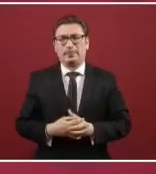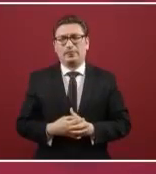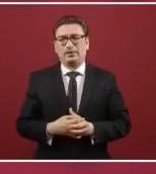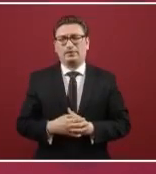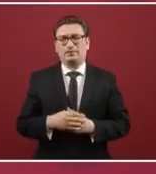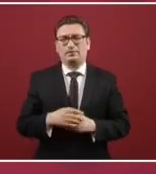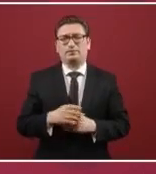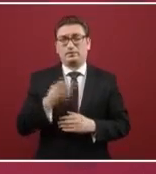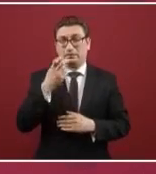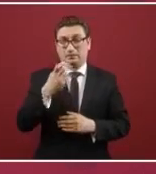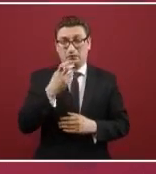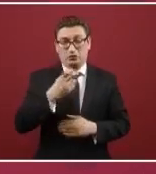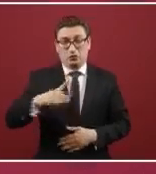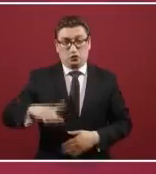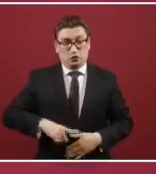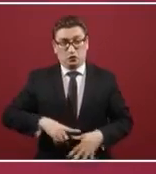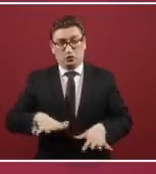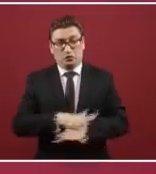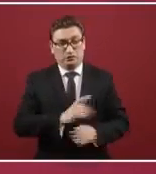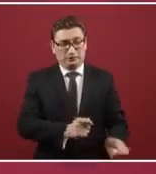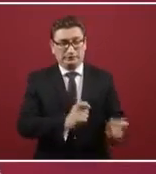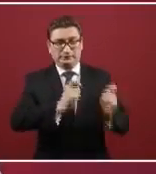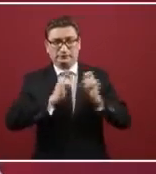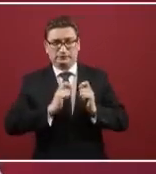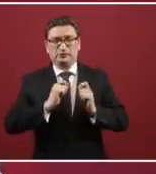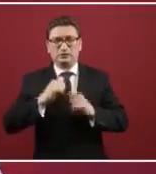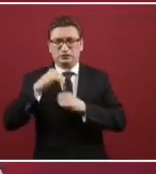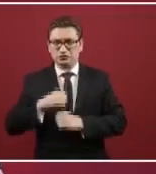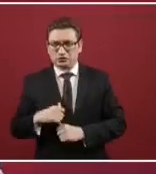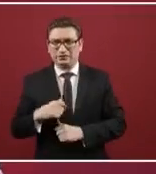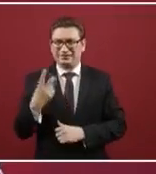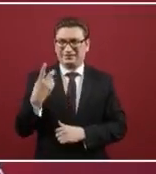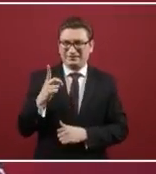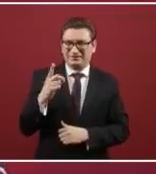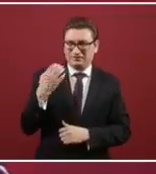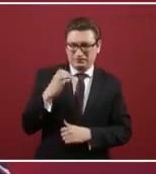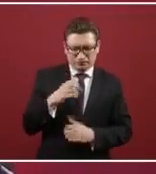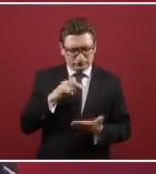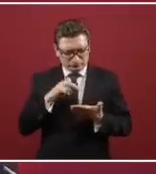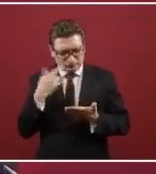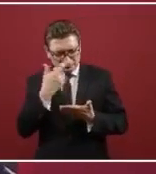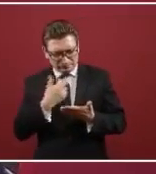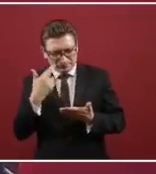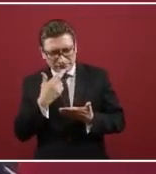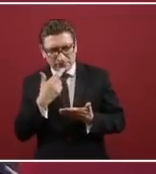fue lo que recibimos en diciembre, enero, y ya estamos